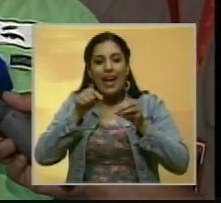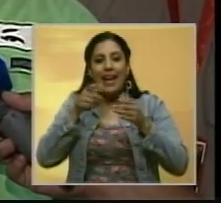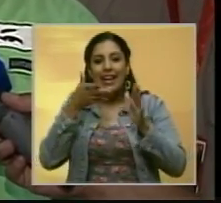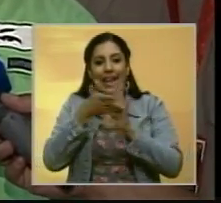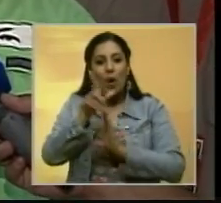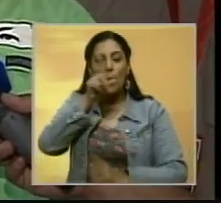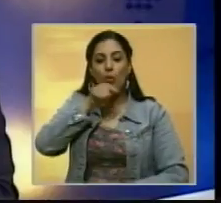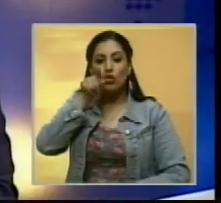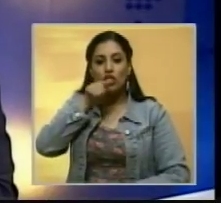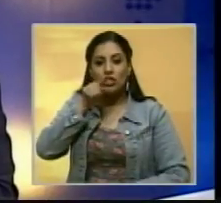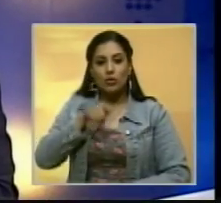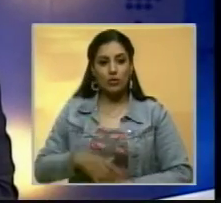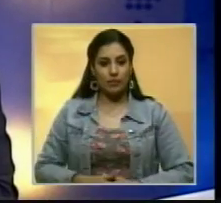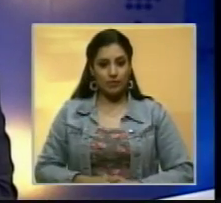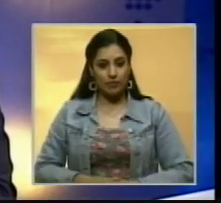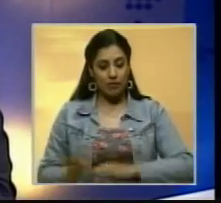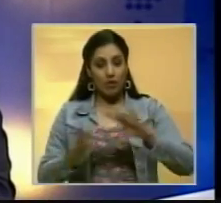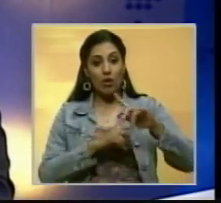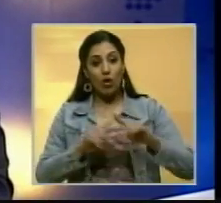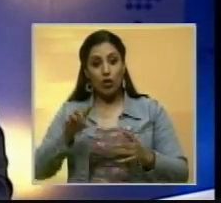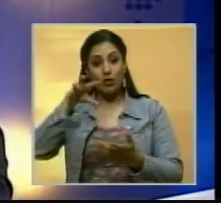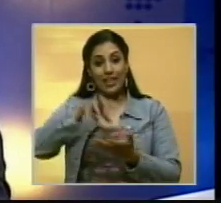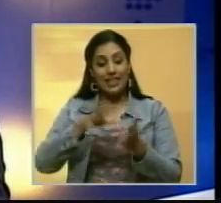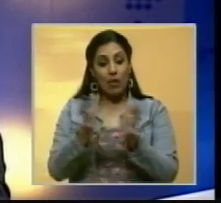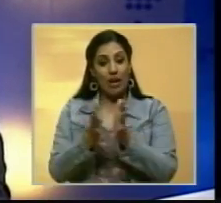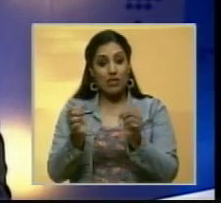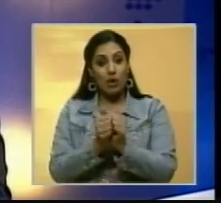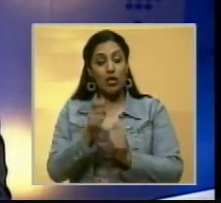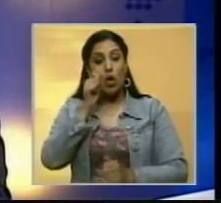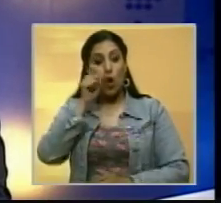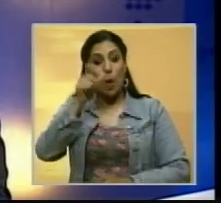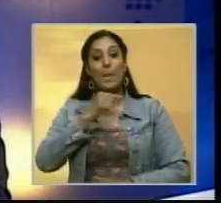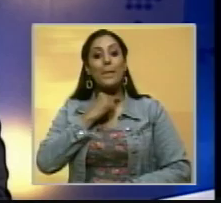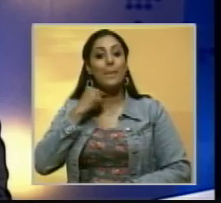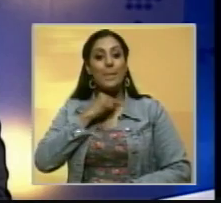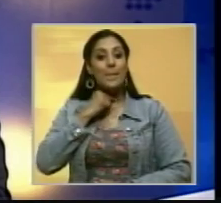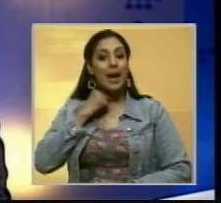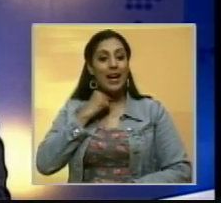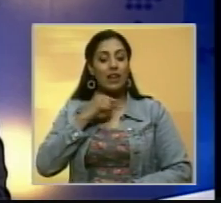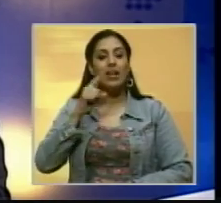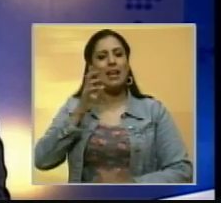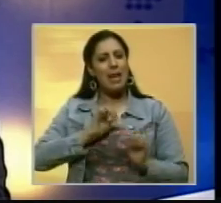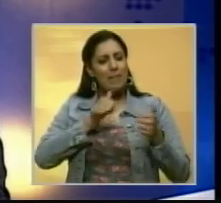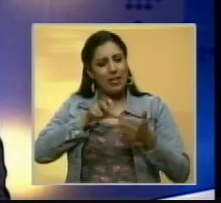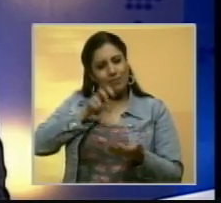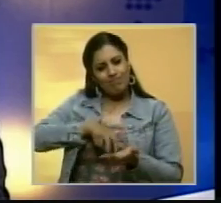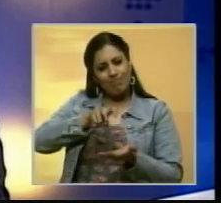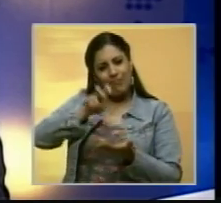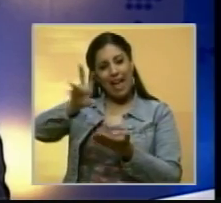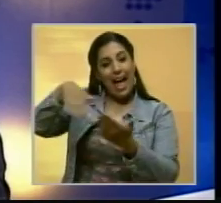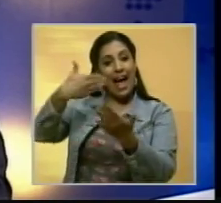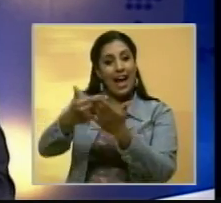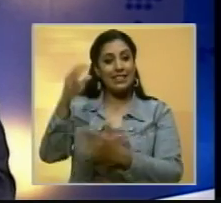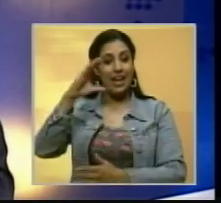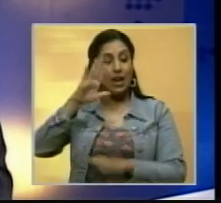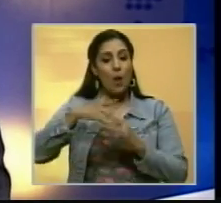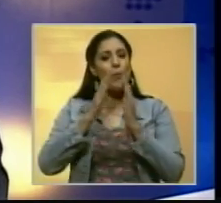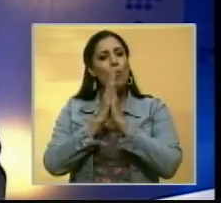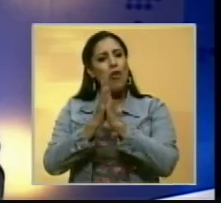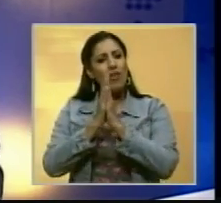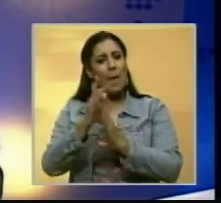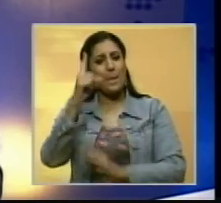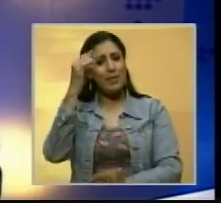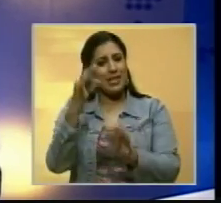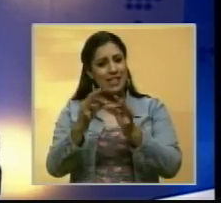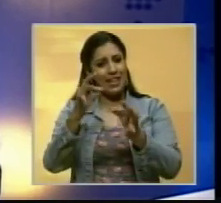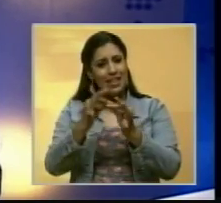área avícola. En el estado Anzoátegui, un sacerdote del municipio Soledad emprendió una caminata hasta Caracas con el fin de pedir que el próximo